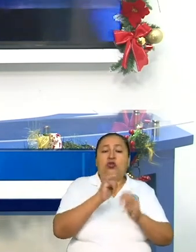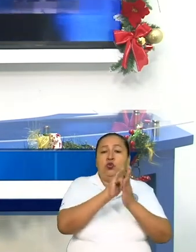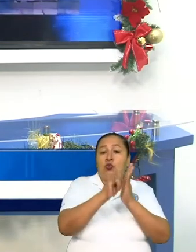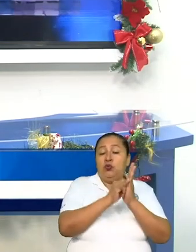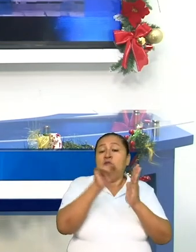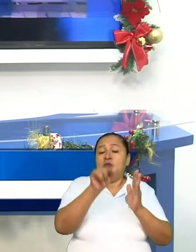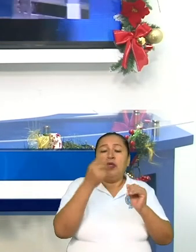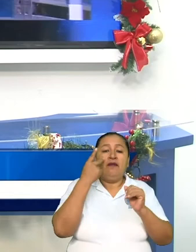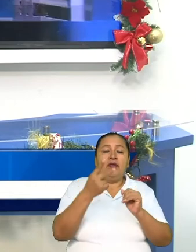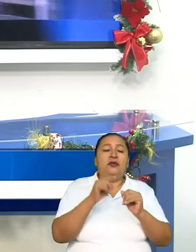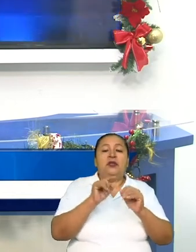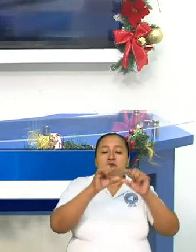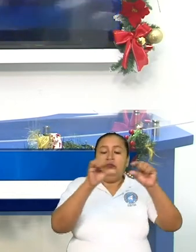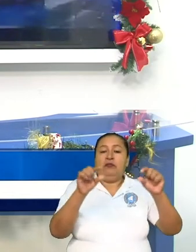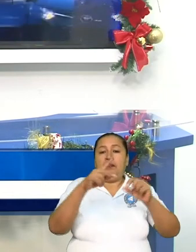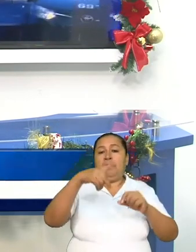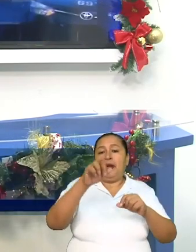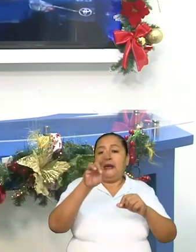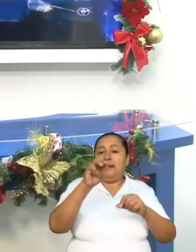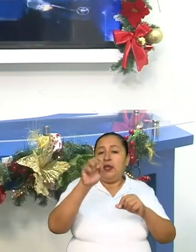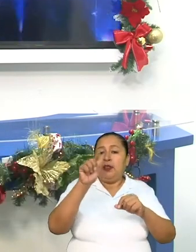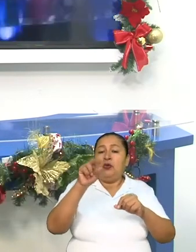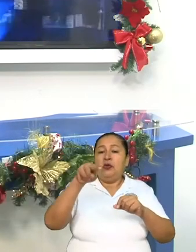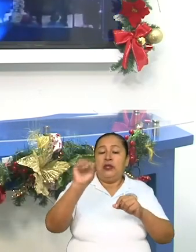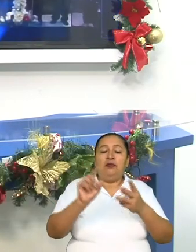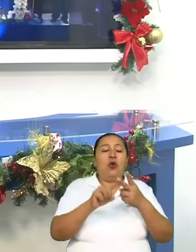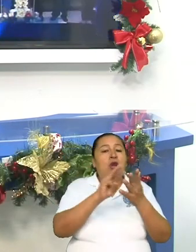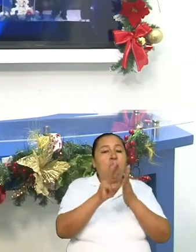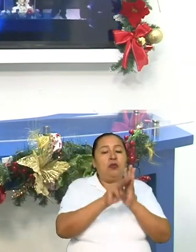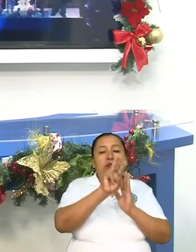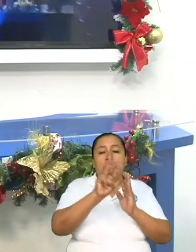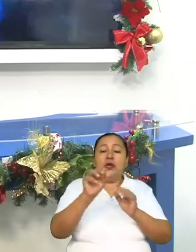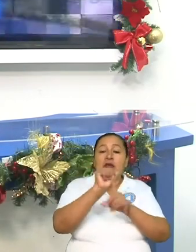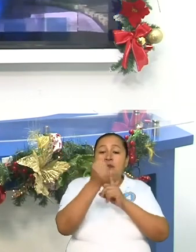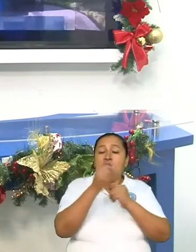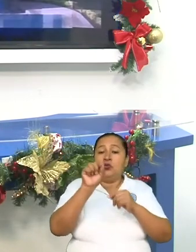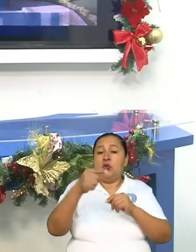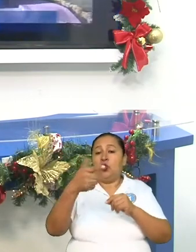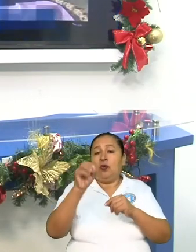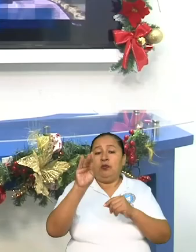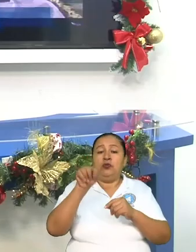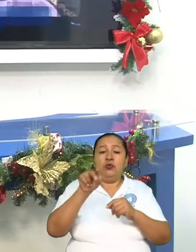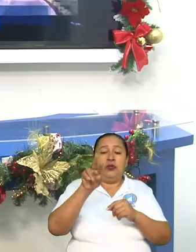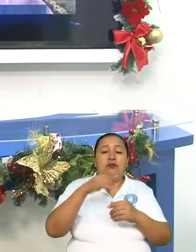donde aparecemos como CParlamento NIC, y en nuestra página web asamblea.gob.ni. Hasta la